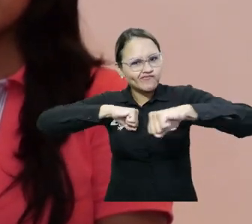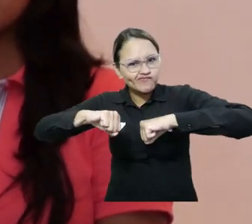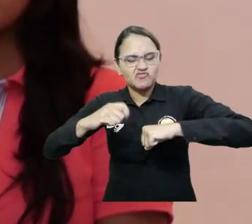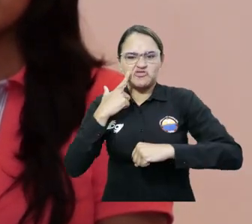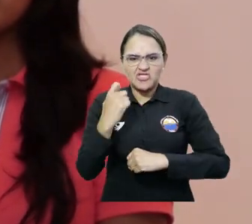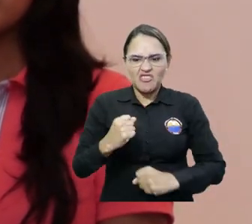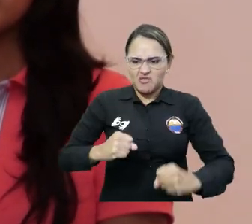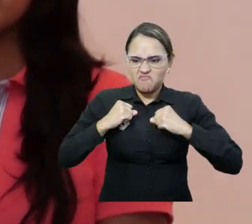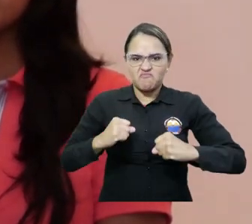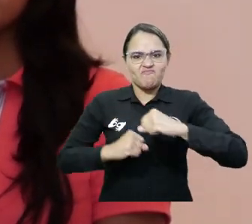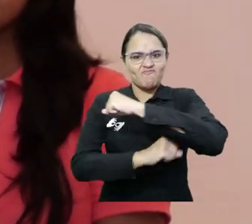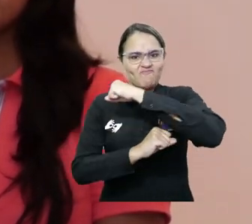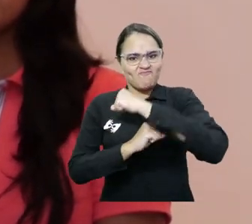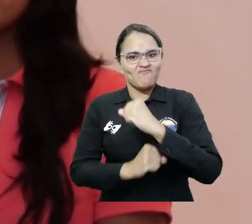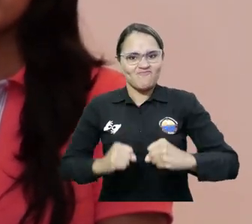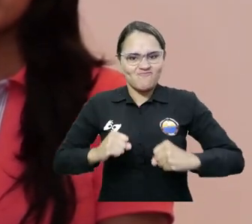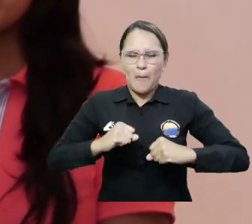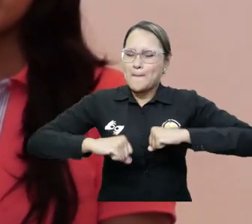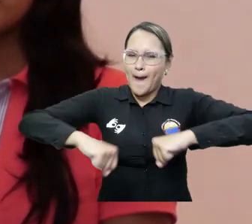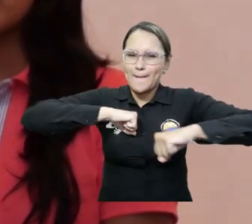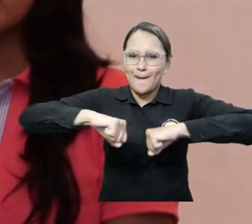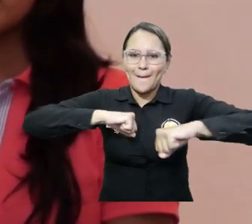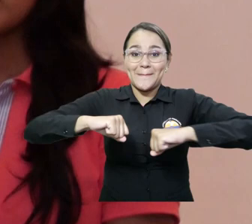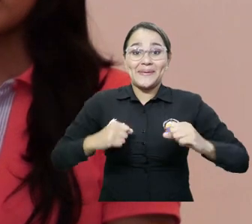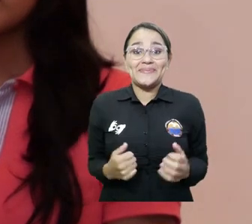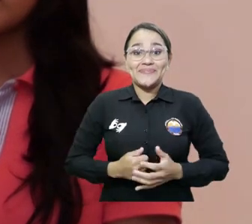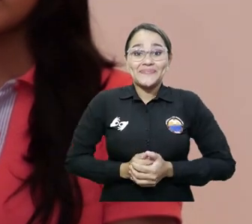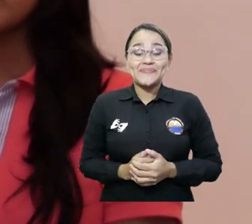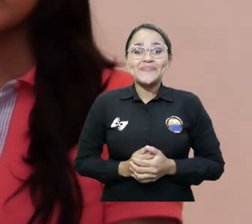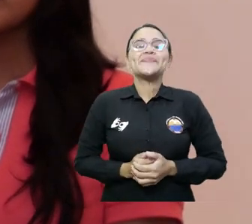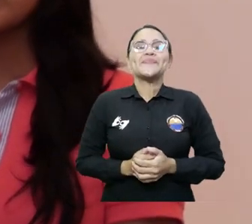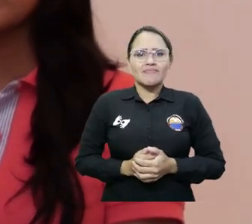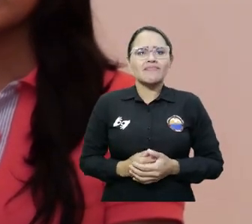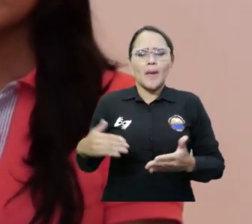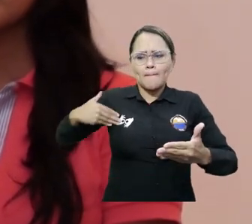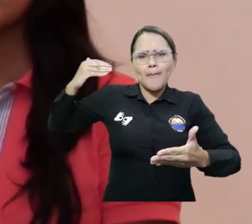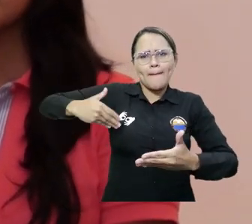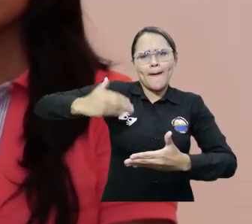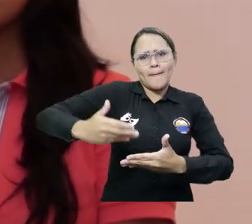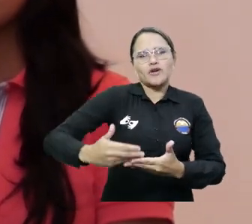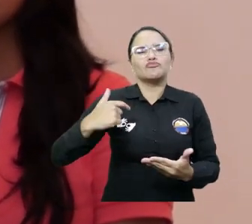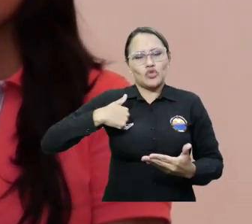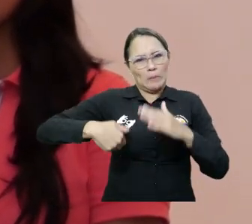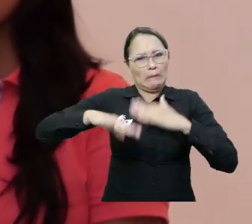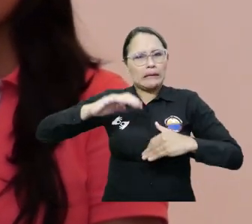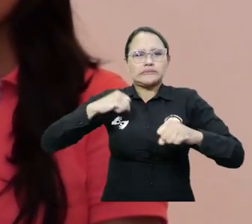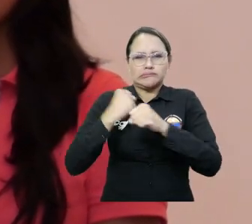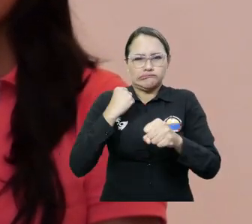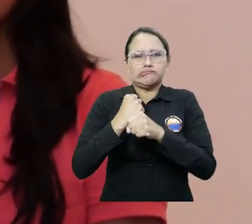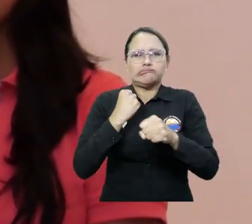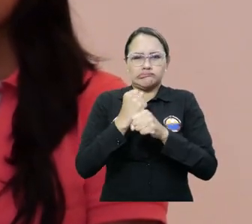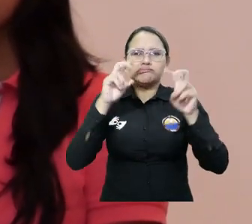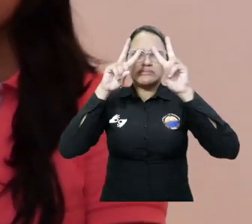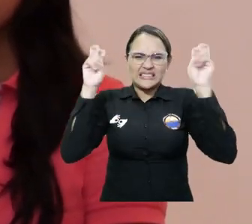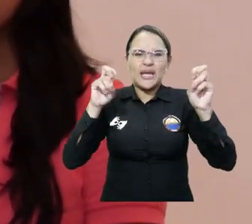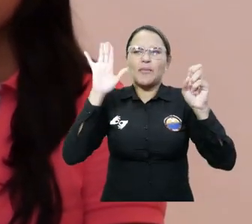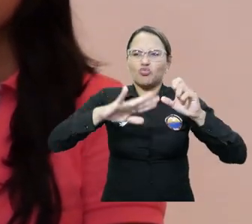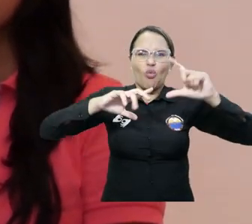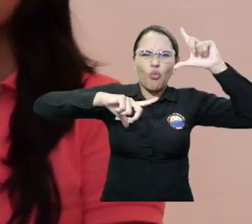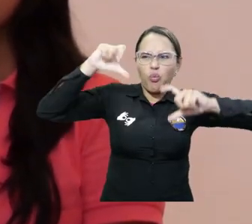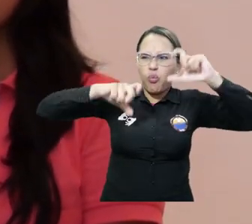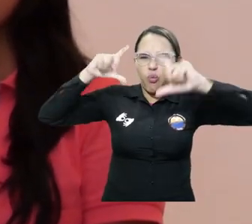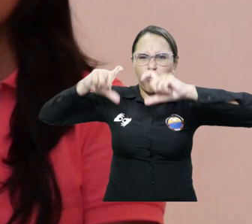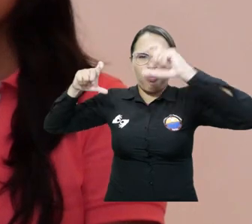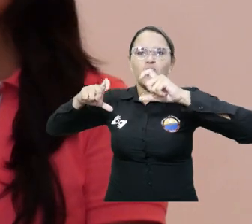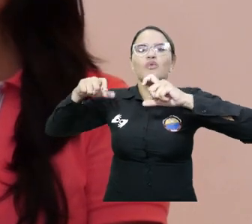más chévere, algo más proactivo. En todos estos años he hecho un trabajo etnográfico en el campus